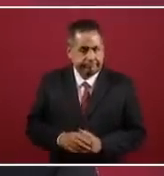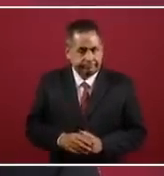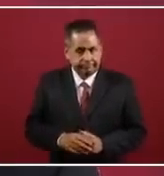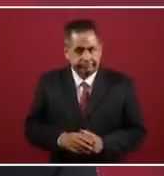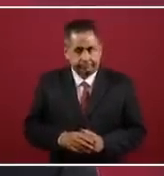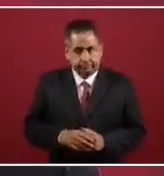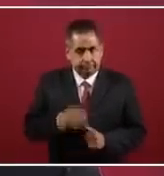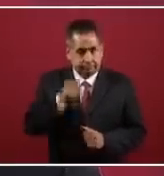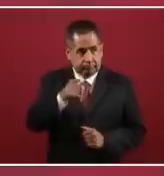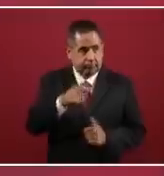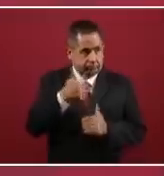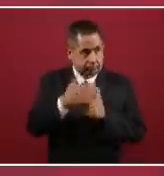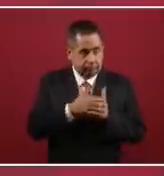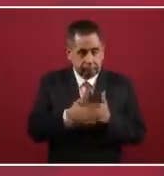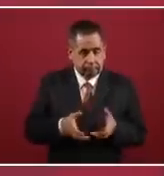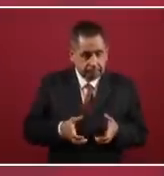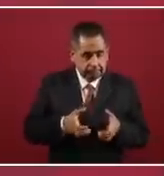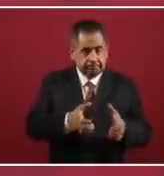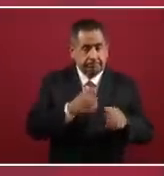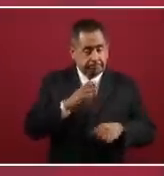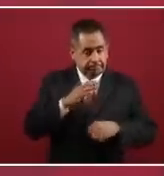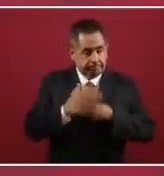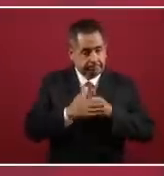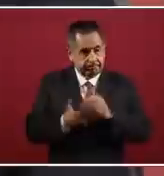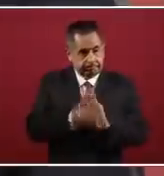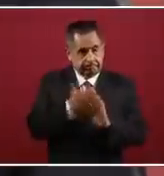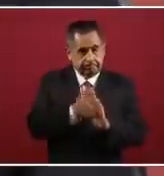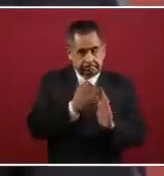en el caso de los caminos,